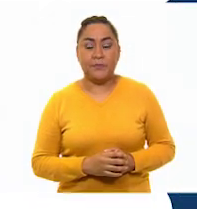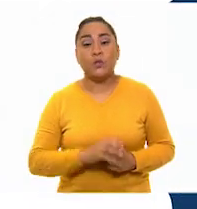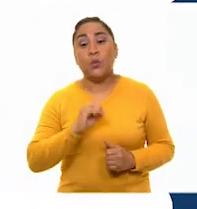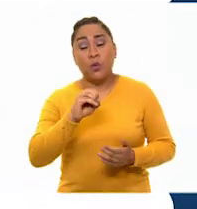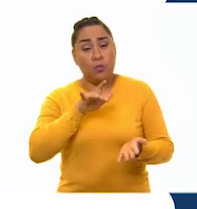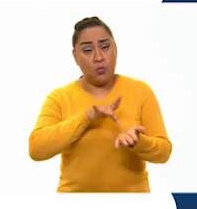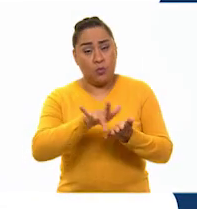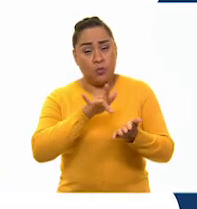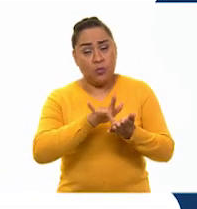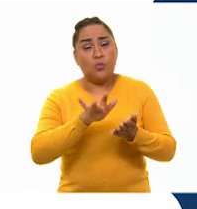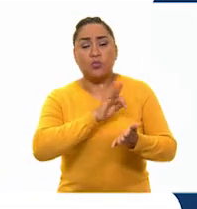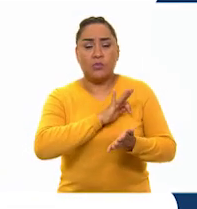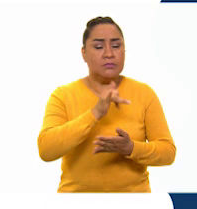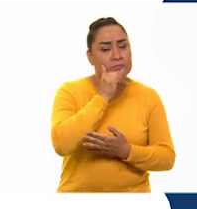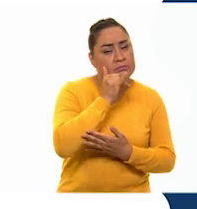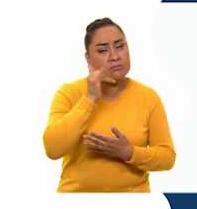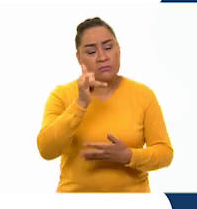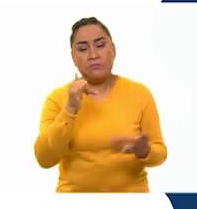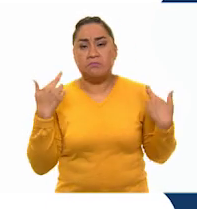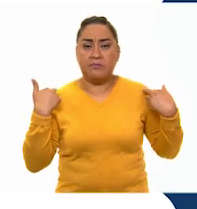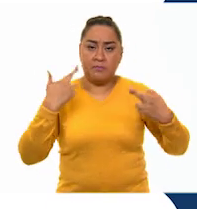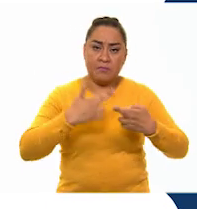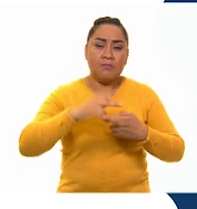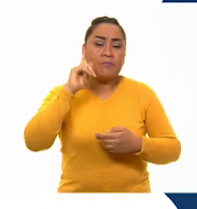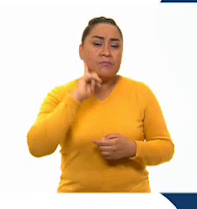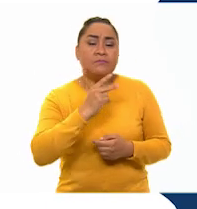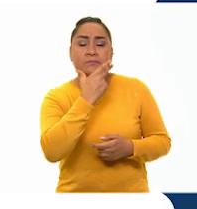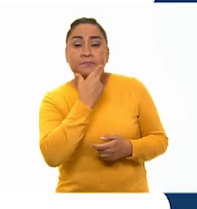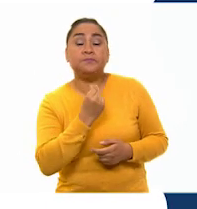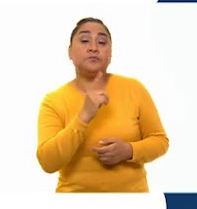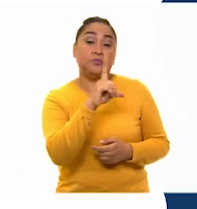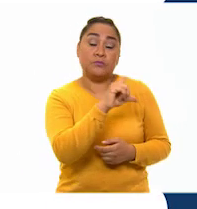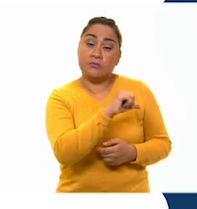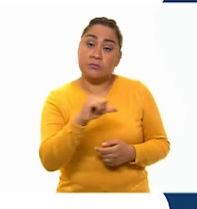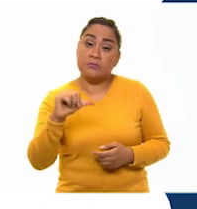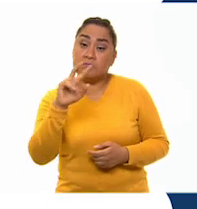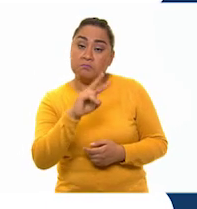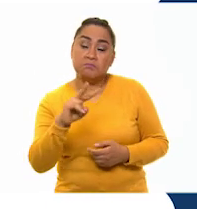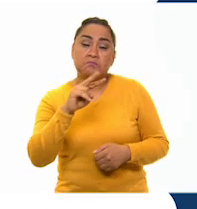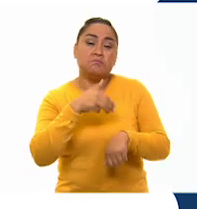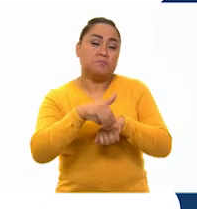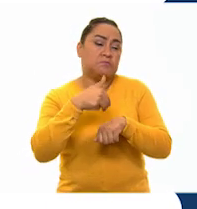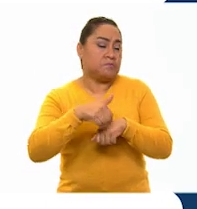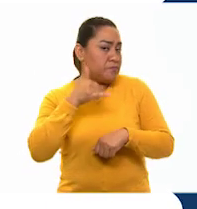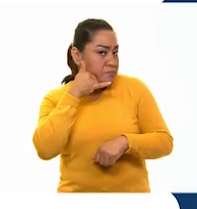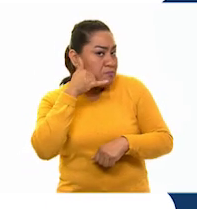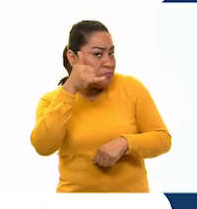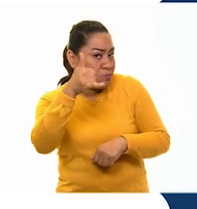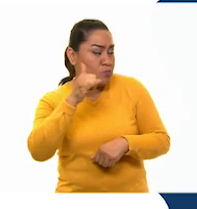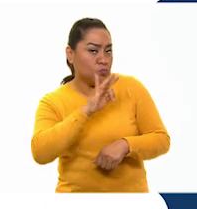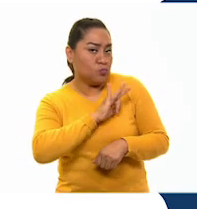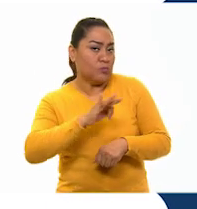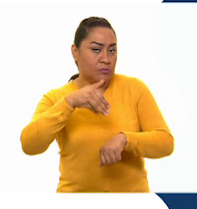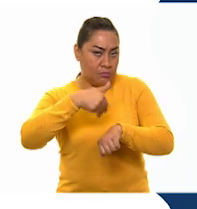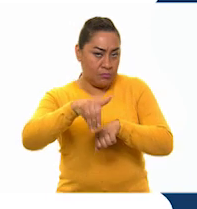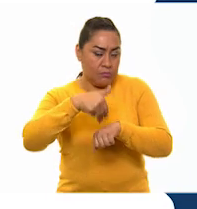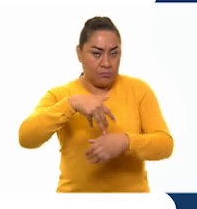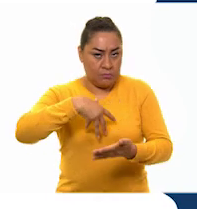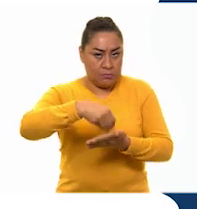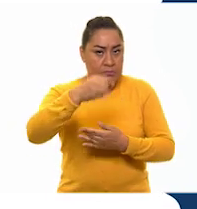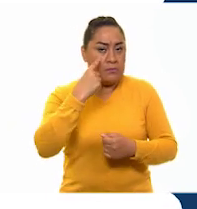Para apoyo pedagógico, hay maestras y maestros de lunes a viernes de 8 a 20 horas en el teléfono